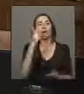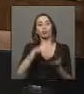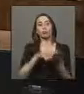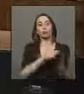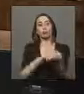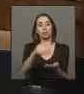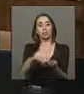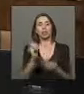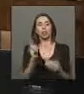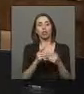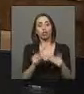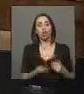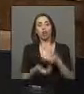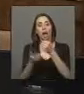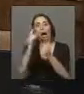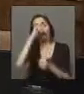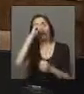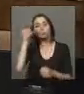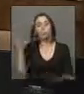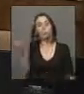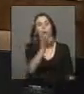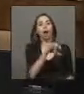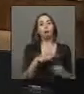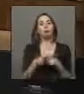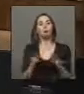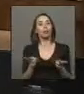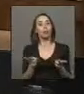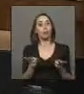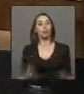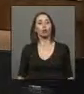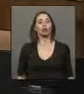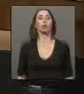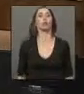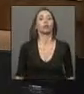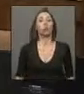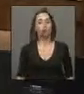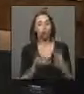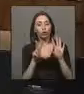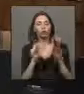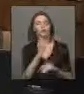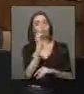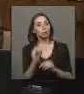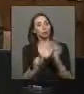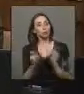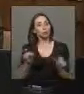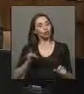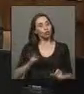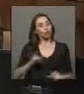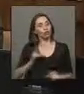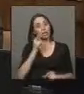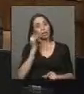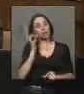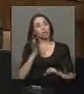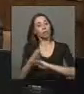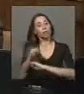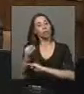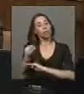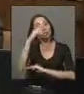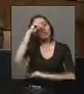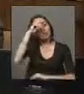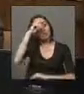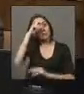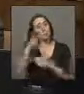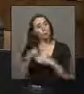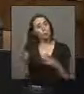para la red pública, que atiende a la salud de aproximadamente el 80% de los chilenos y chilenas. La propuesta presupuestaria, señor